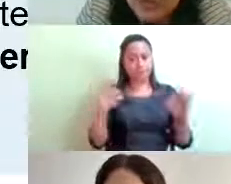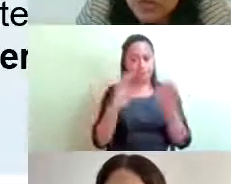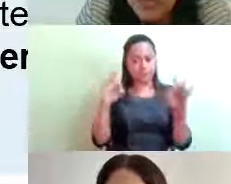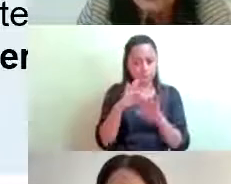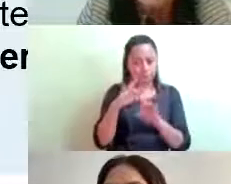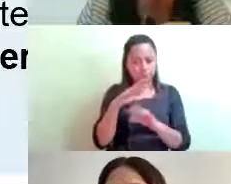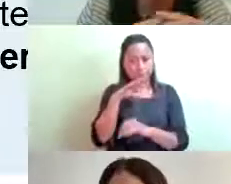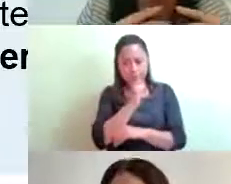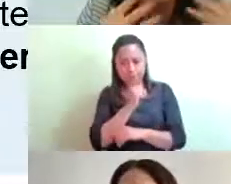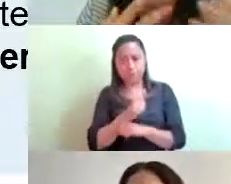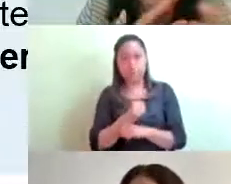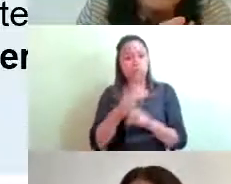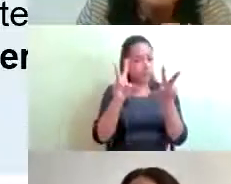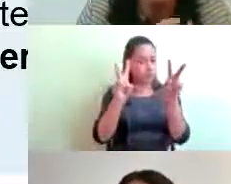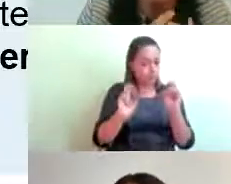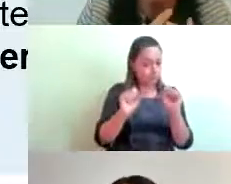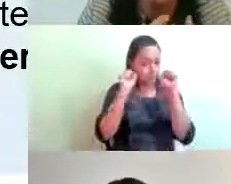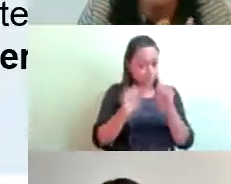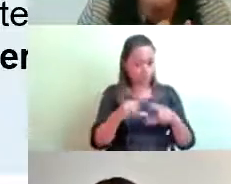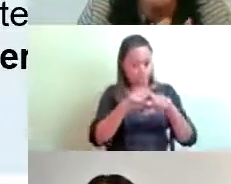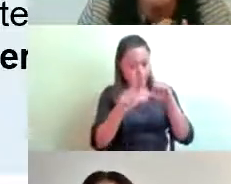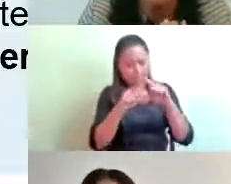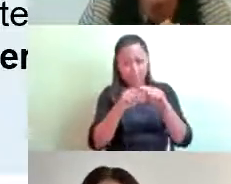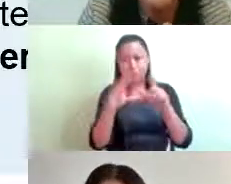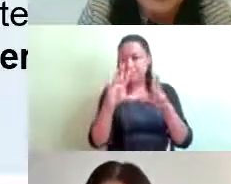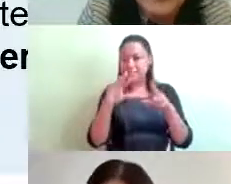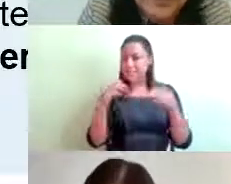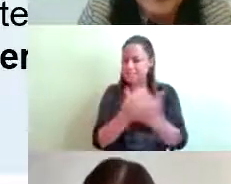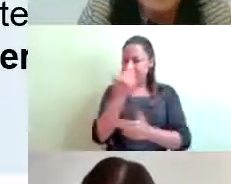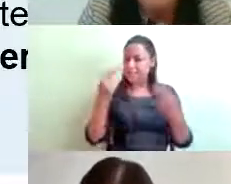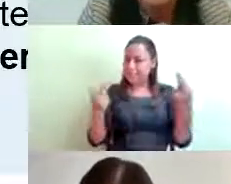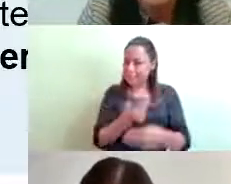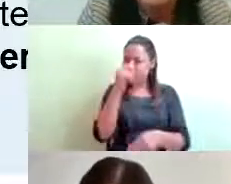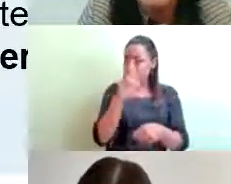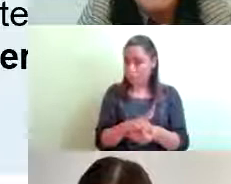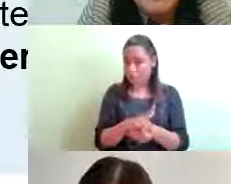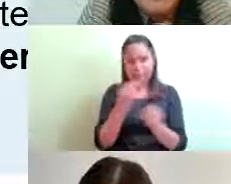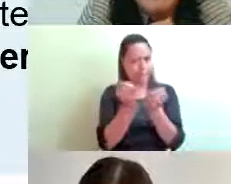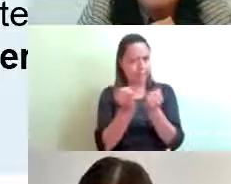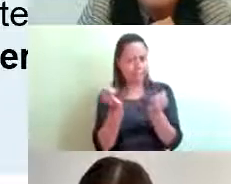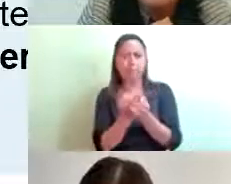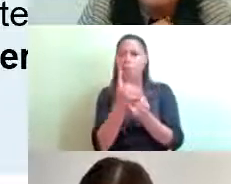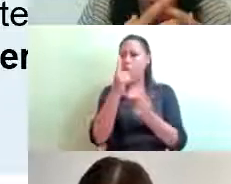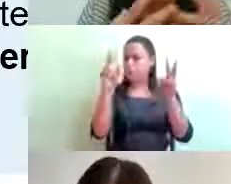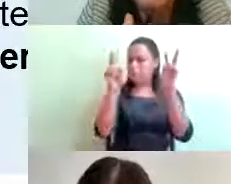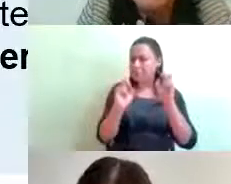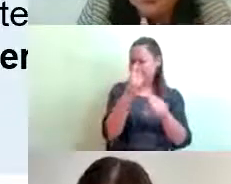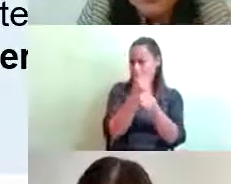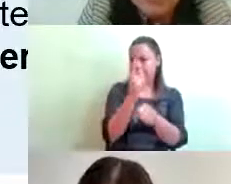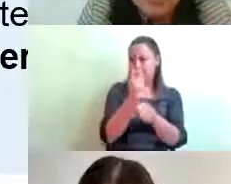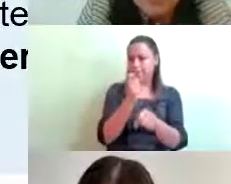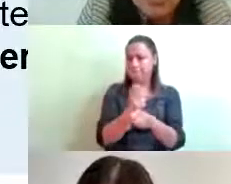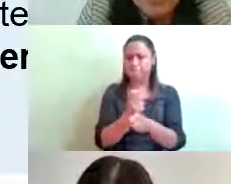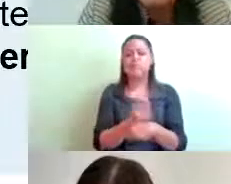seguridad nacional y lo está tomando también como un tema prioritario en la agenda de sus